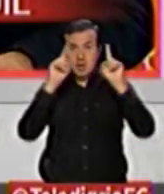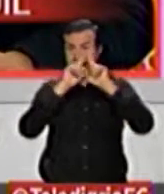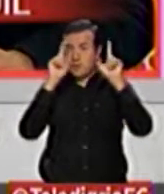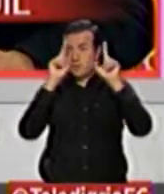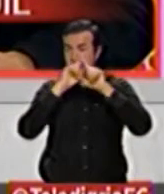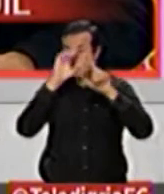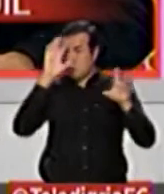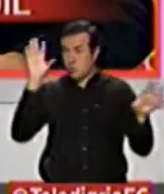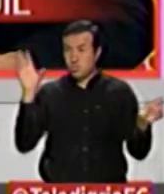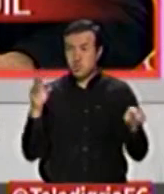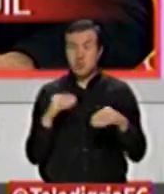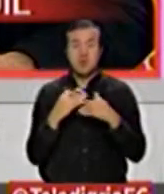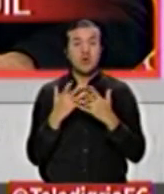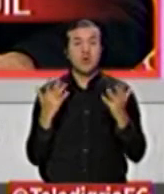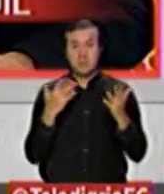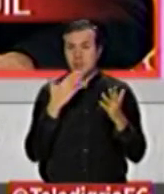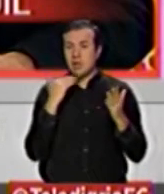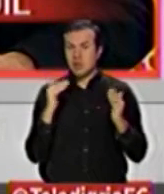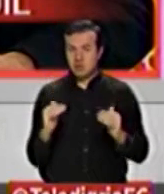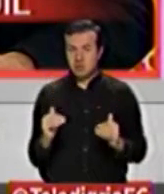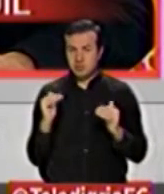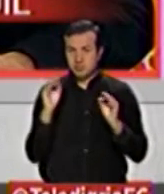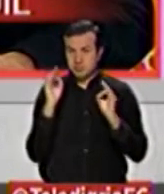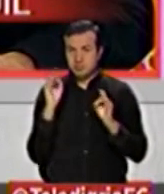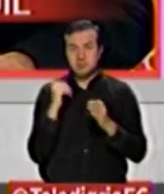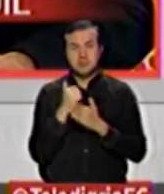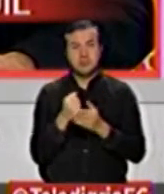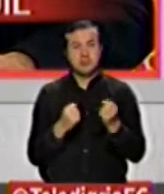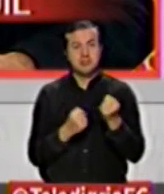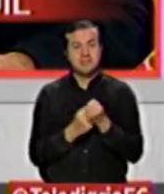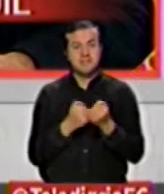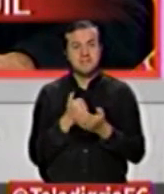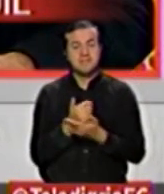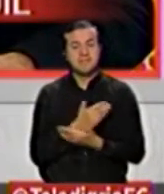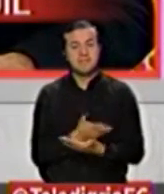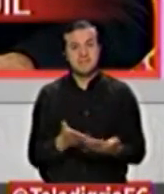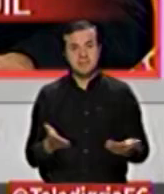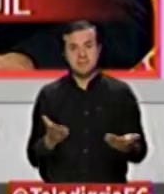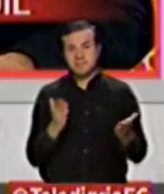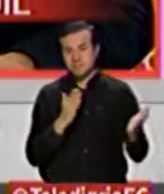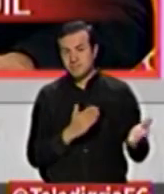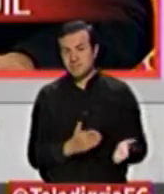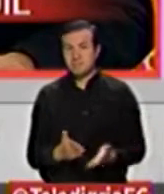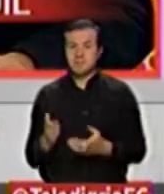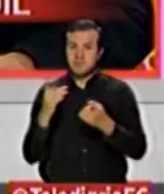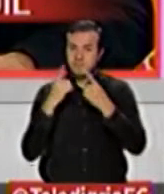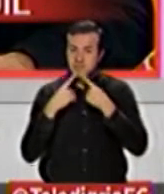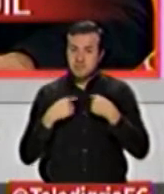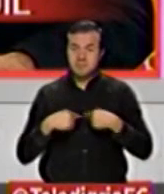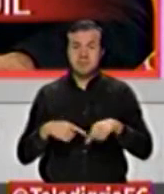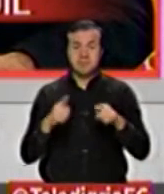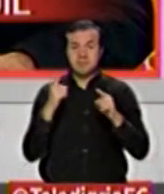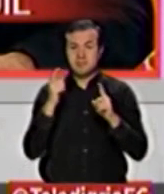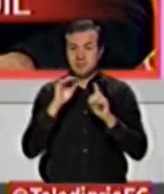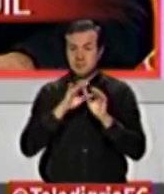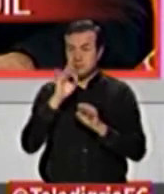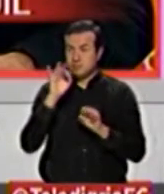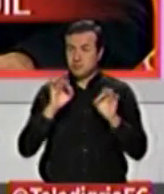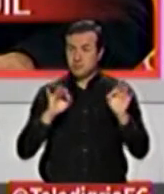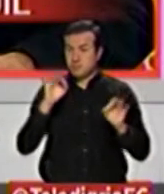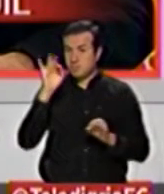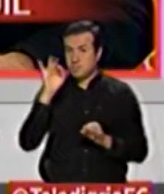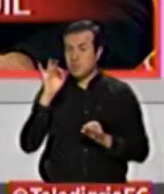general van a tener esta mejora. ¿Qué beneficio va a tener? Estamos hablando en estos días el índice del Doing